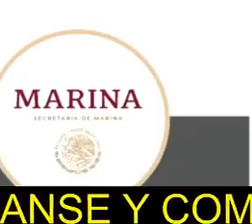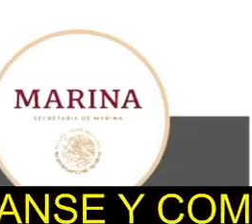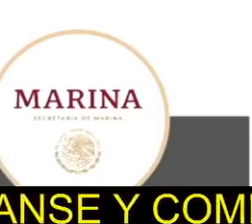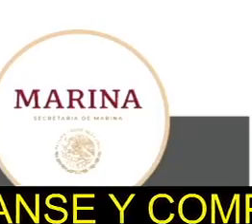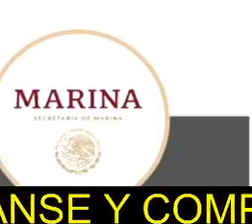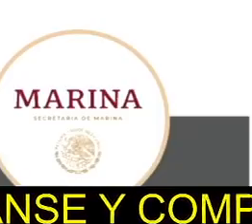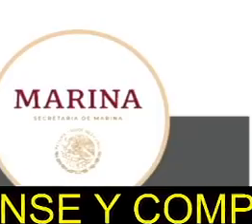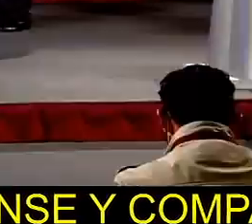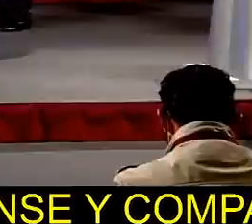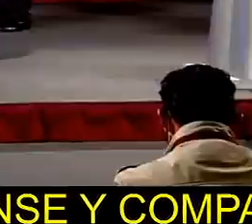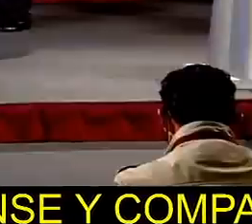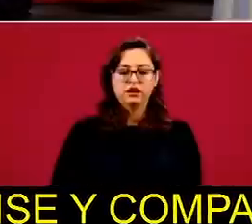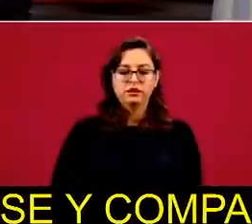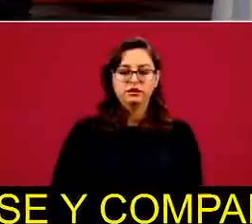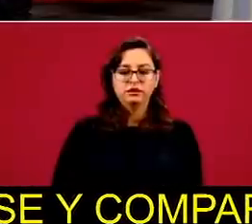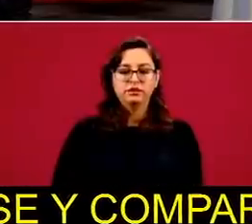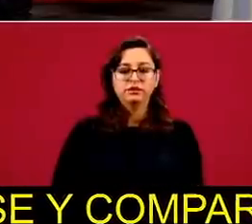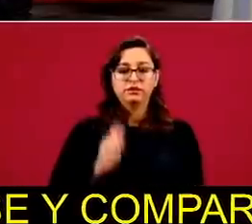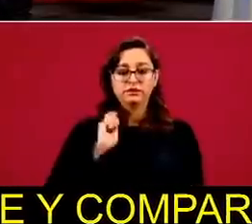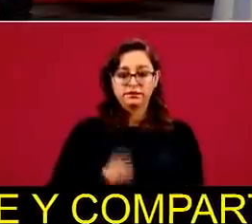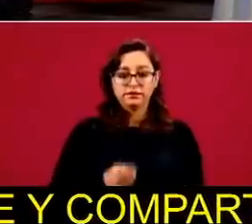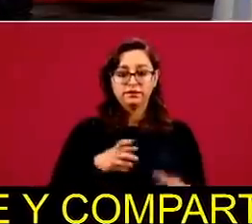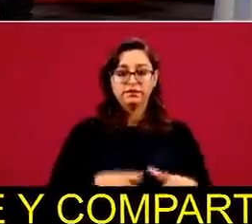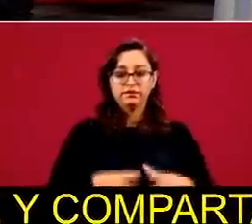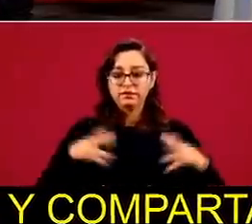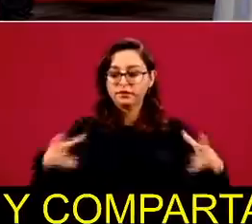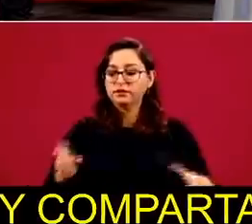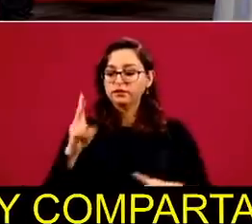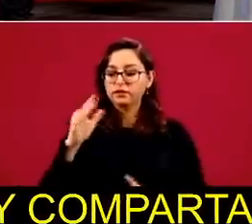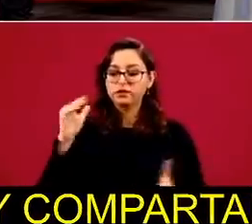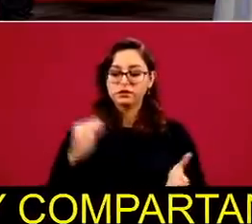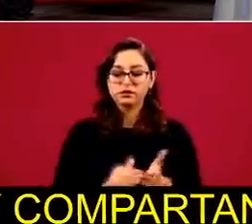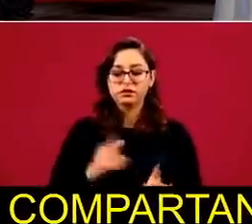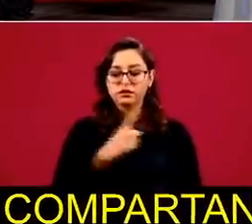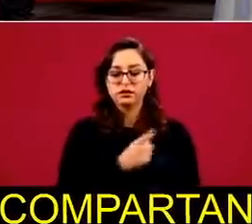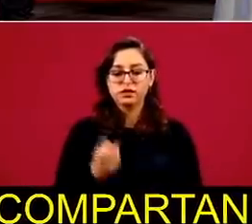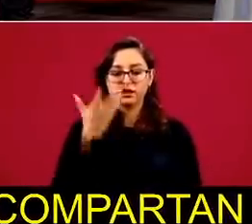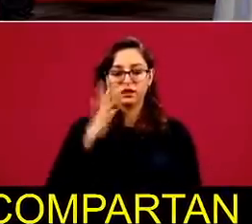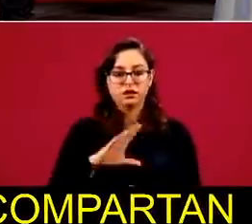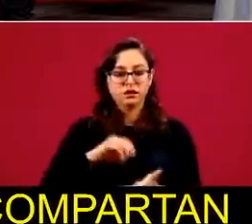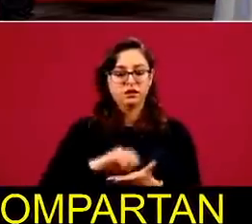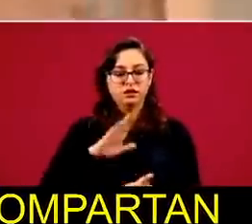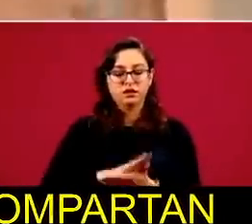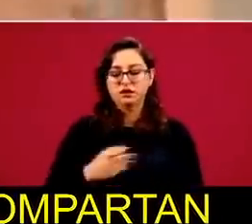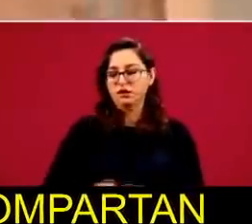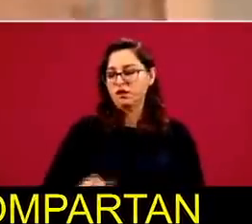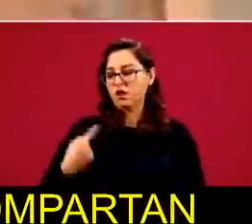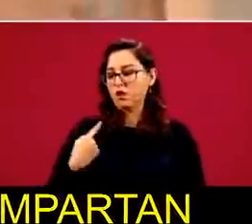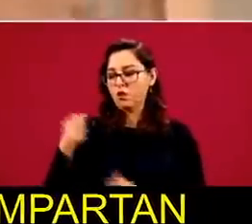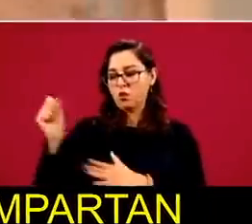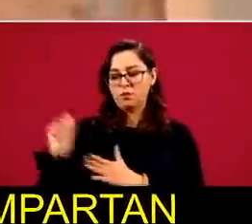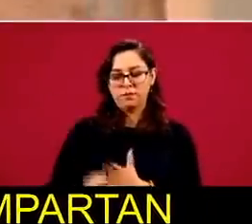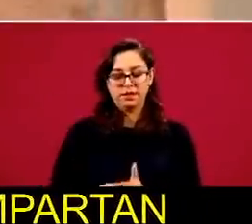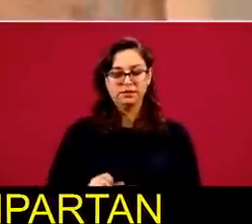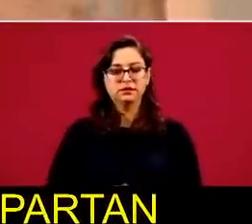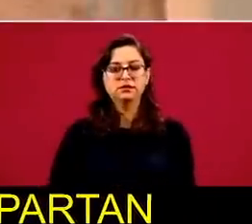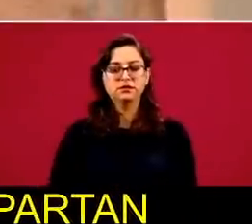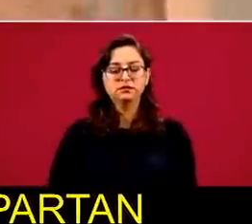un incremento de dos mil 110 altas en relación al mes pasado adelante